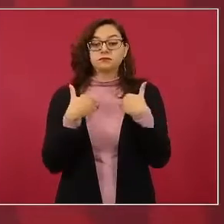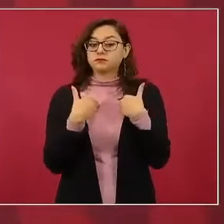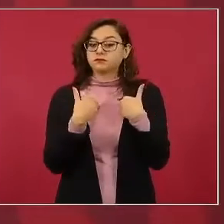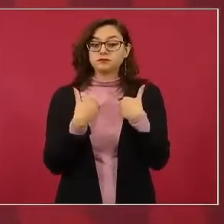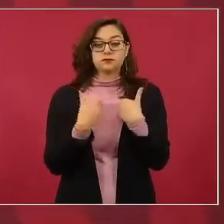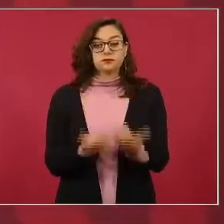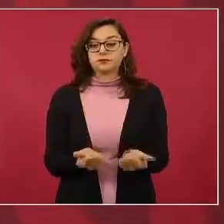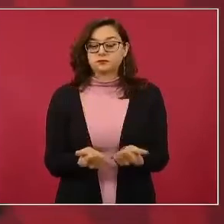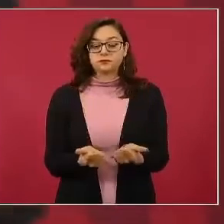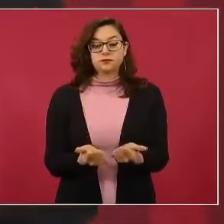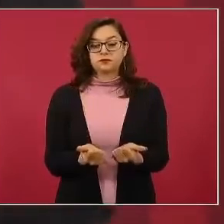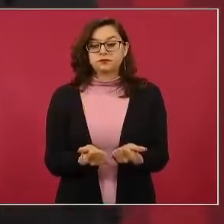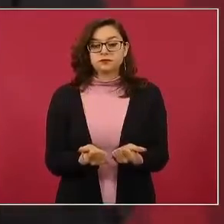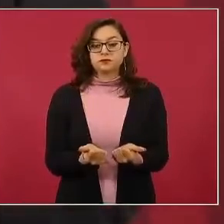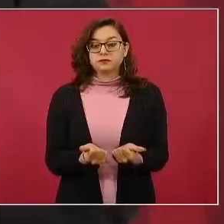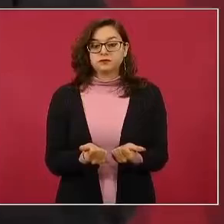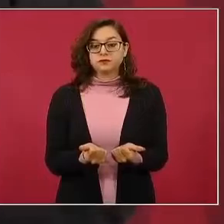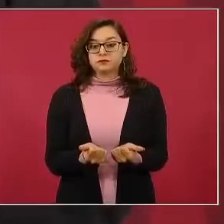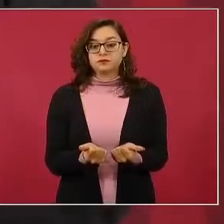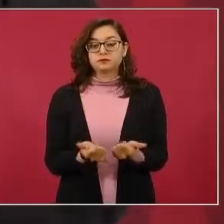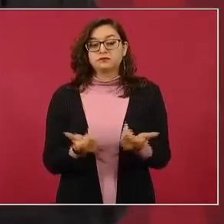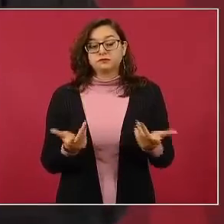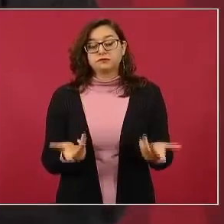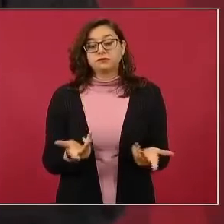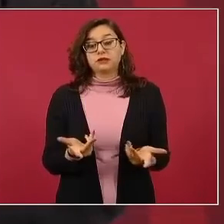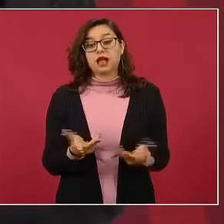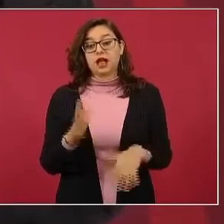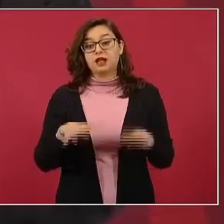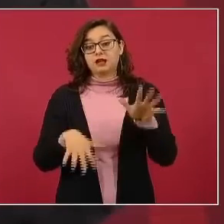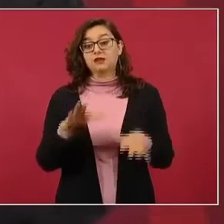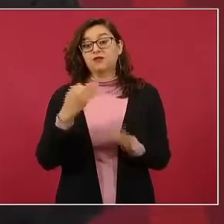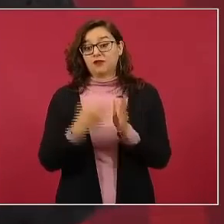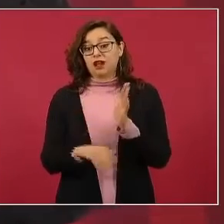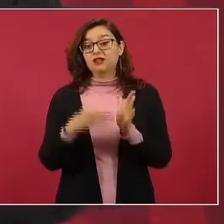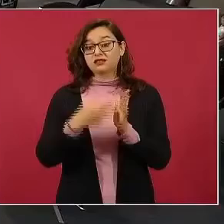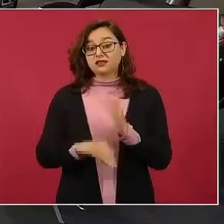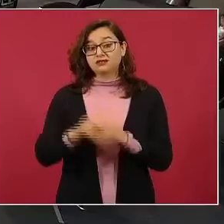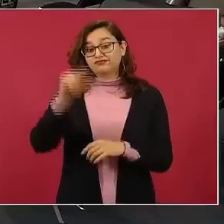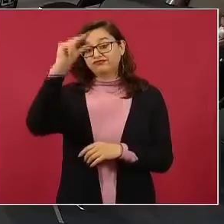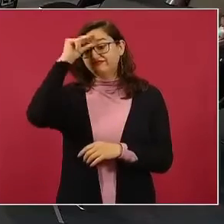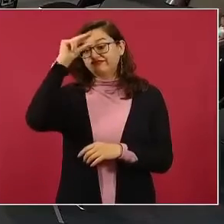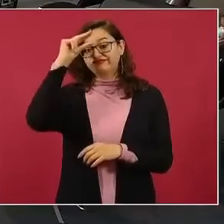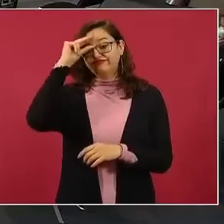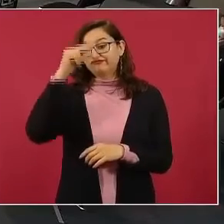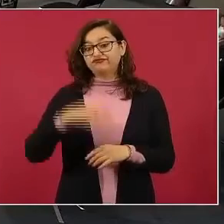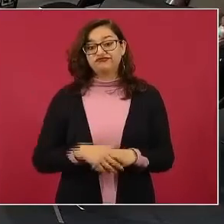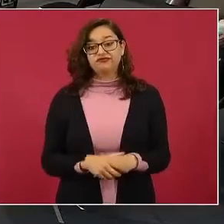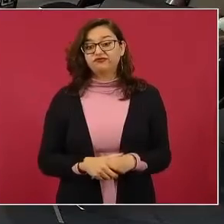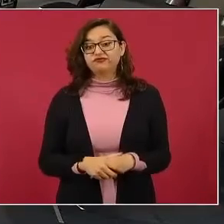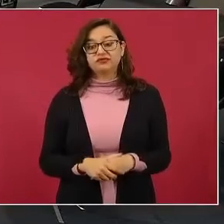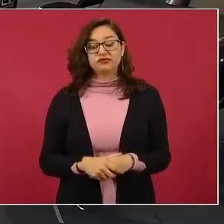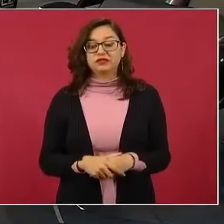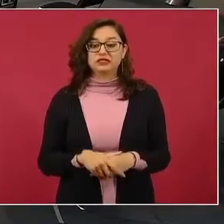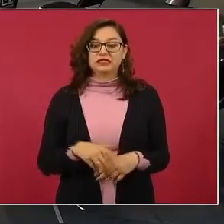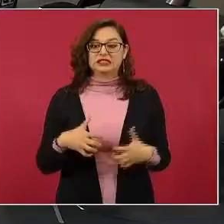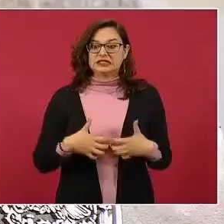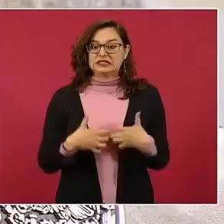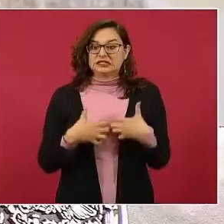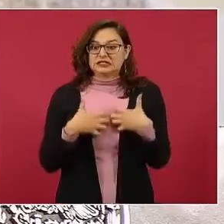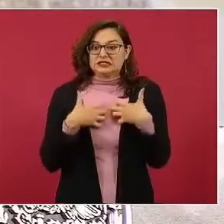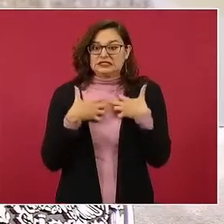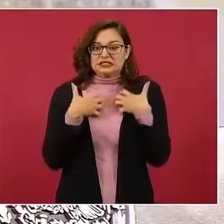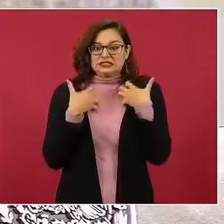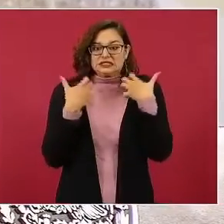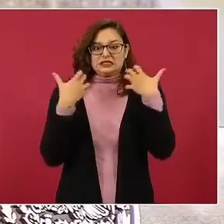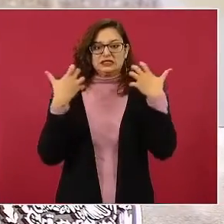porque tampoco son muy inteligentes y luego de eso los obnubila el coraje, el